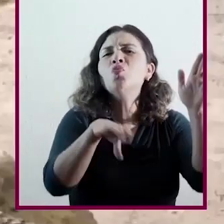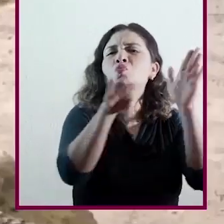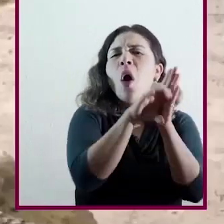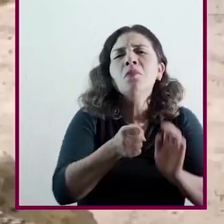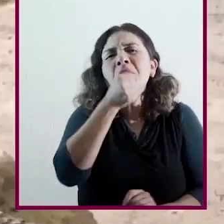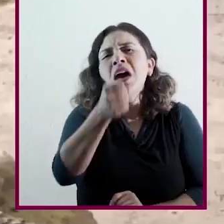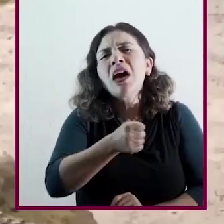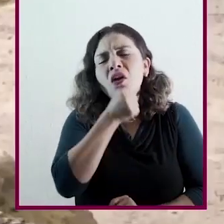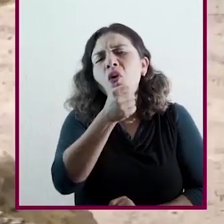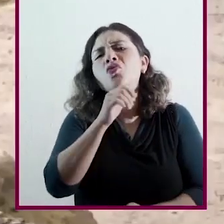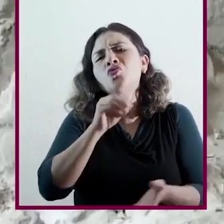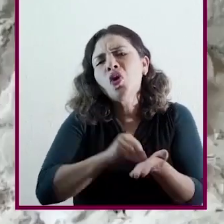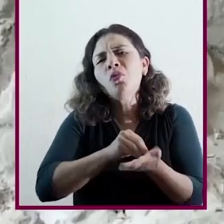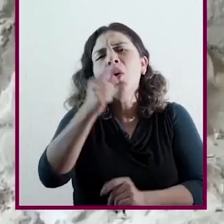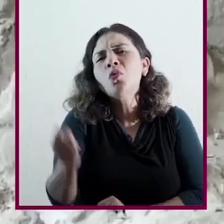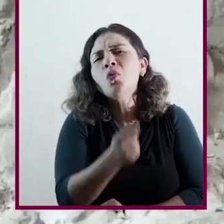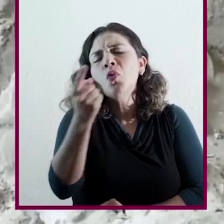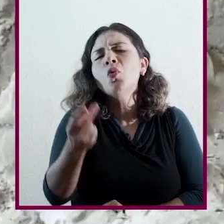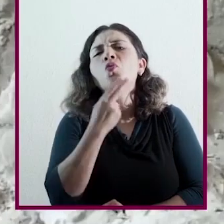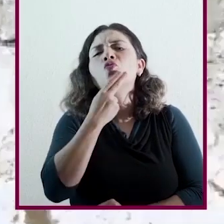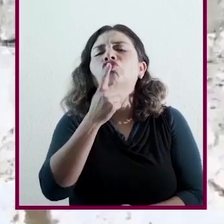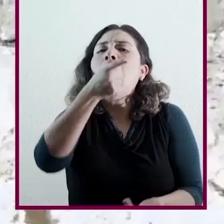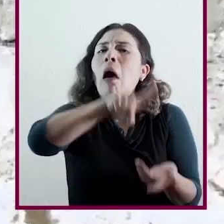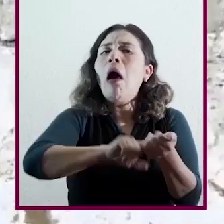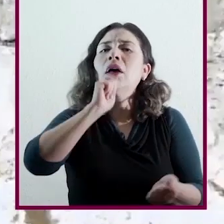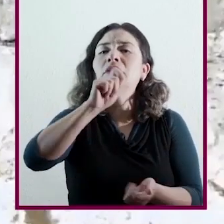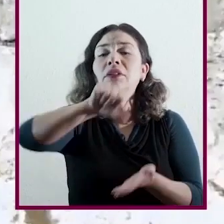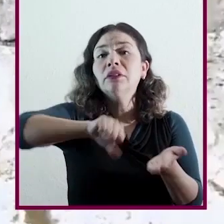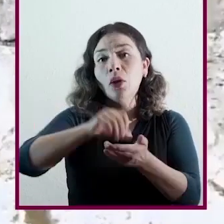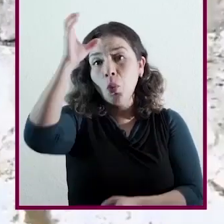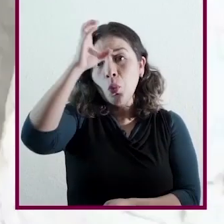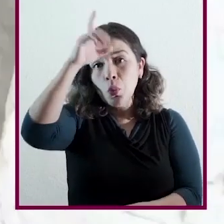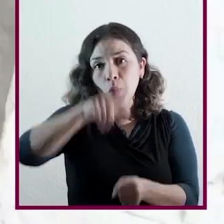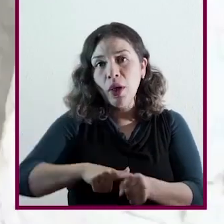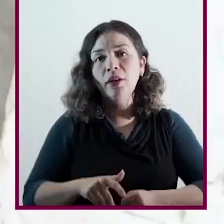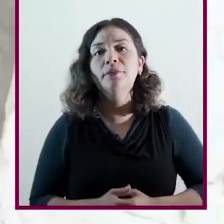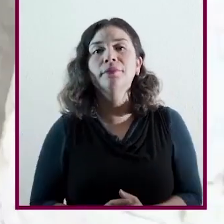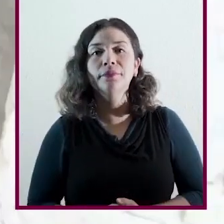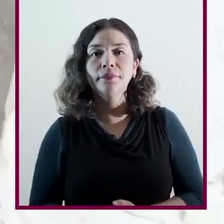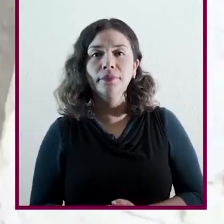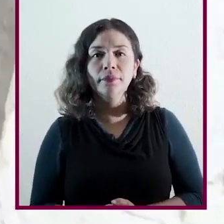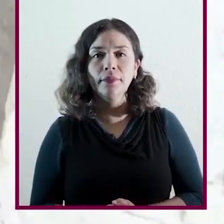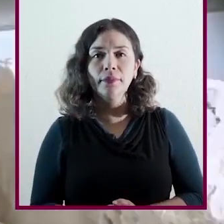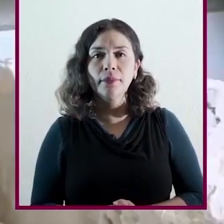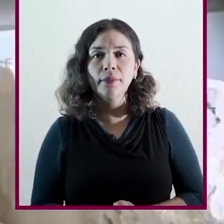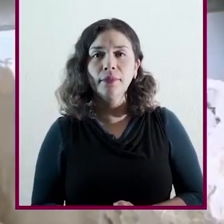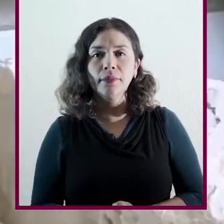viejas habitaciones preservadas dentro de un centro cultural.